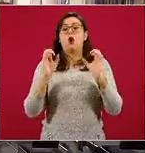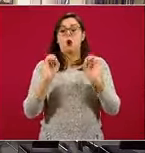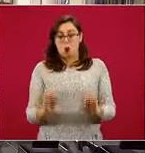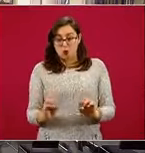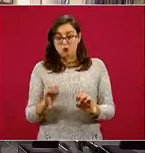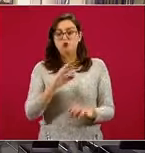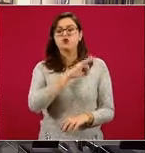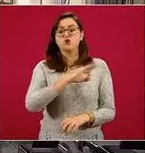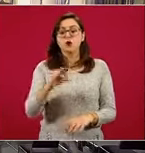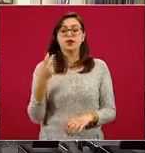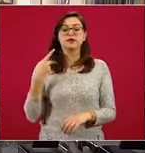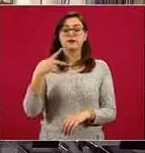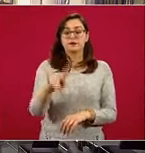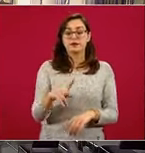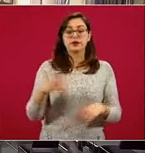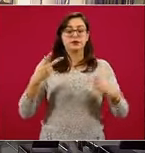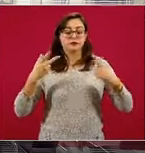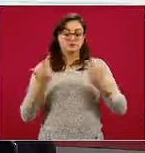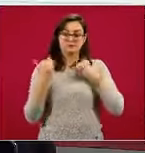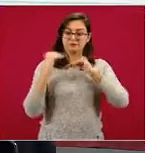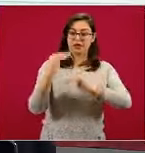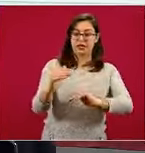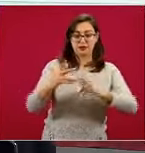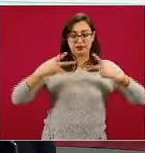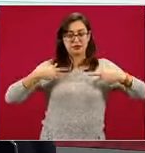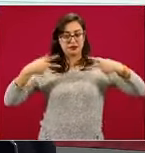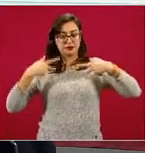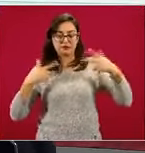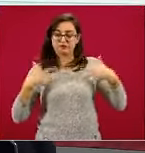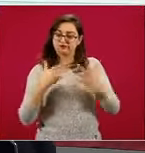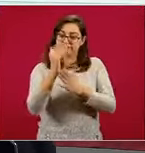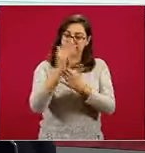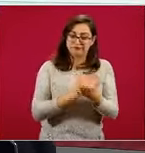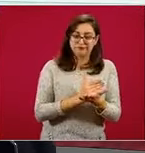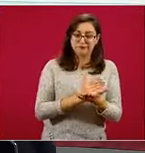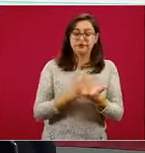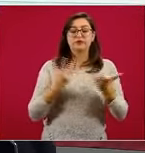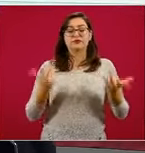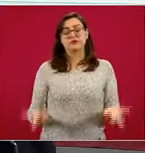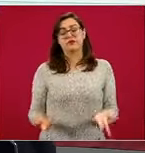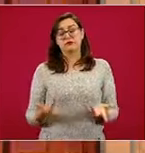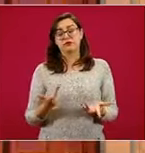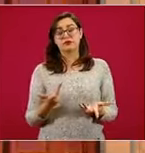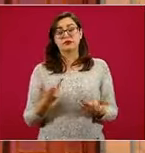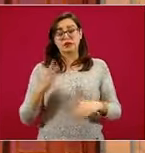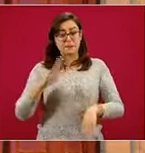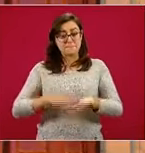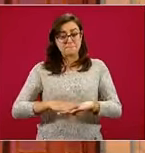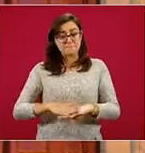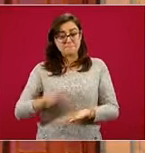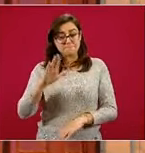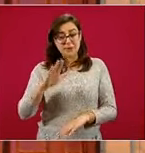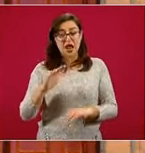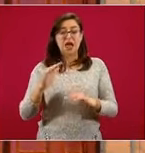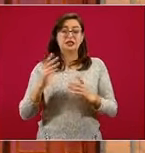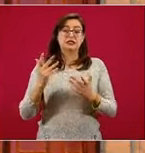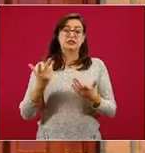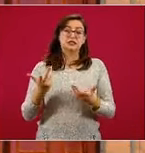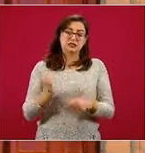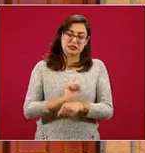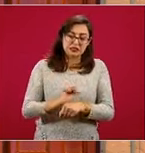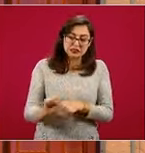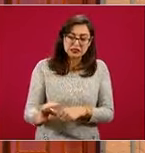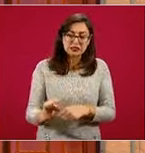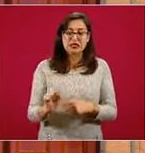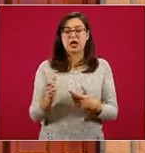con un aforo reducido, y bueno, si están en niveles de riesgo más bajos, como serían